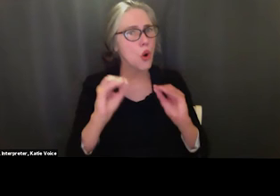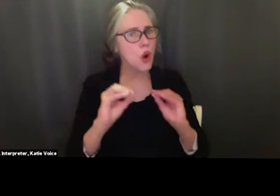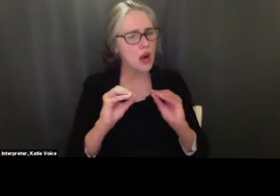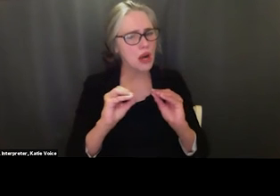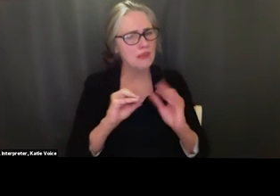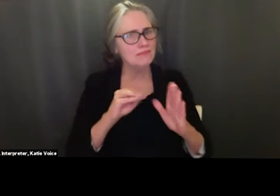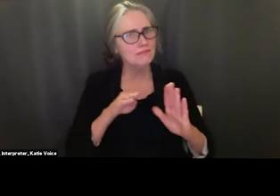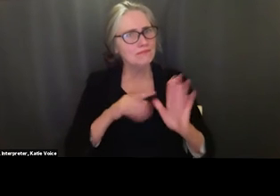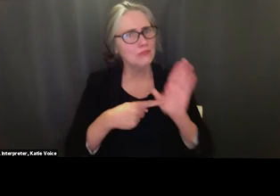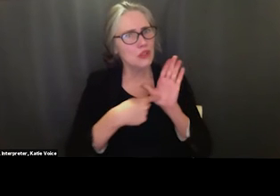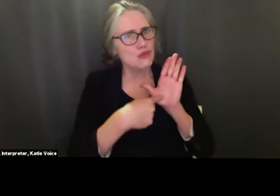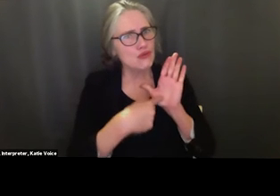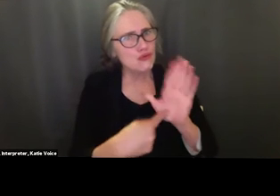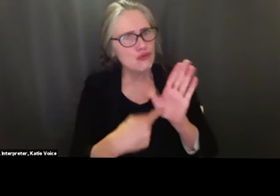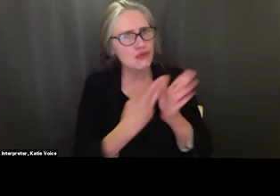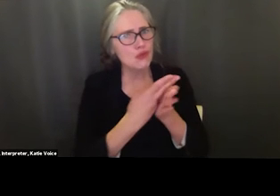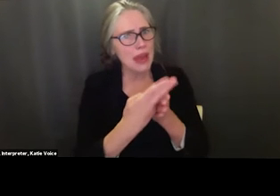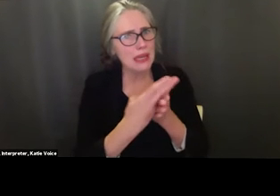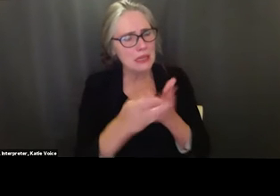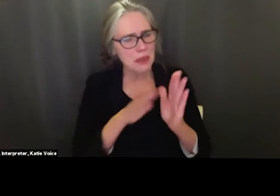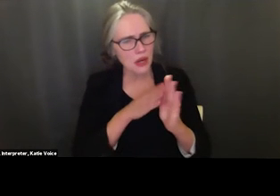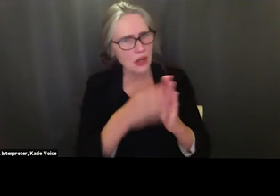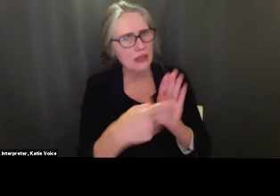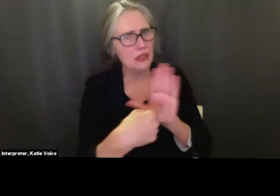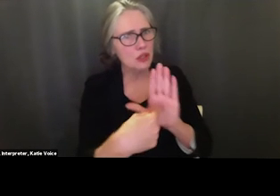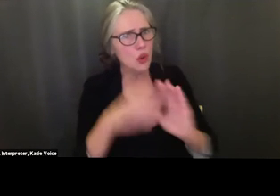pueda saber si realmente estamos atendiendo